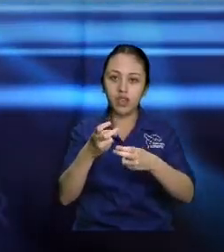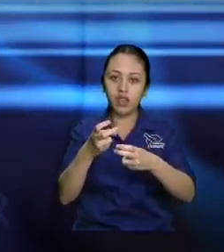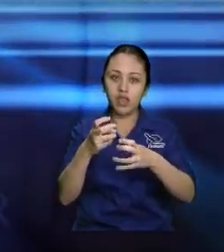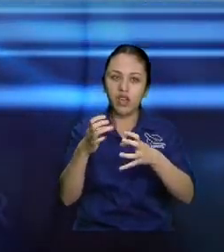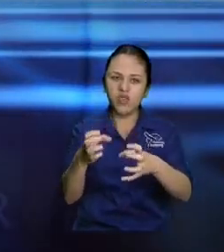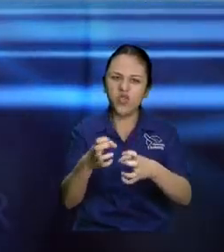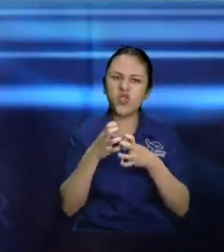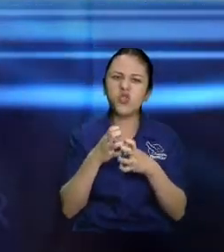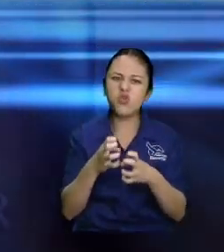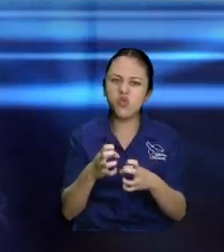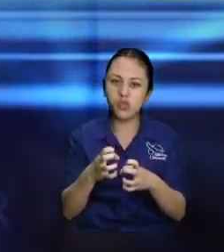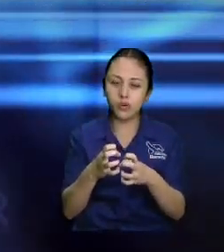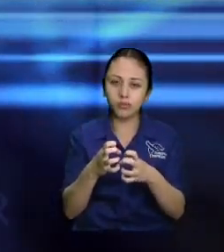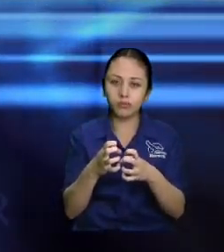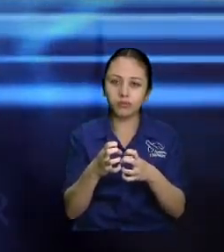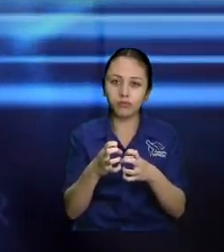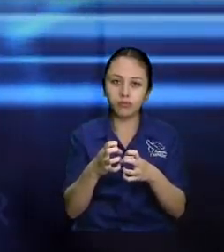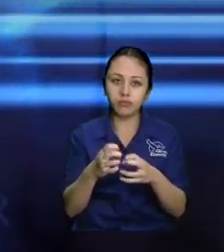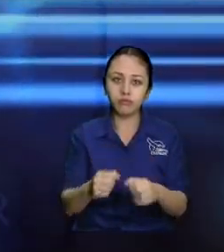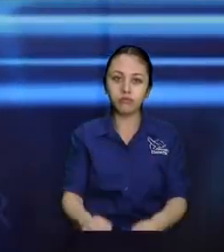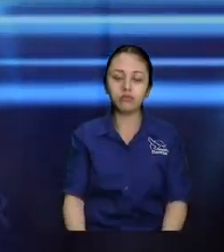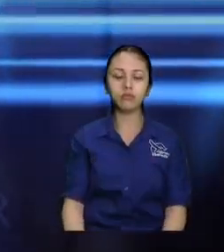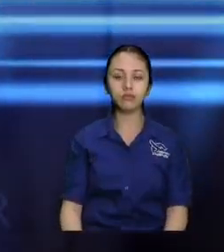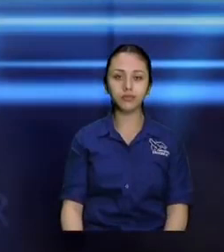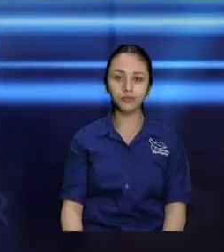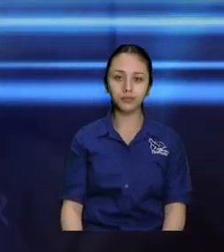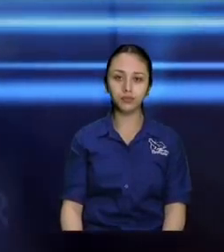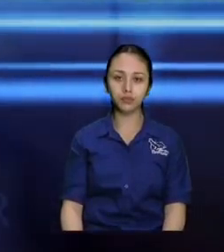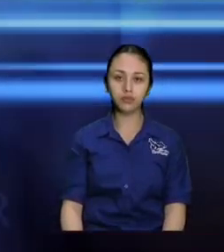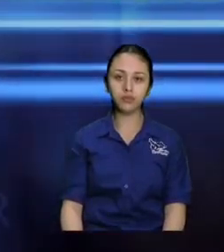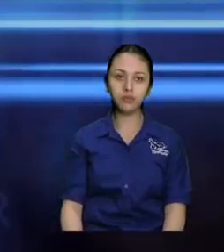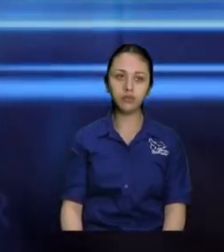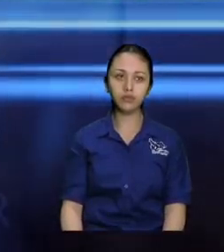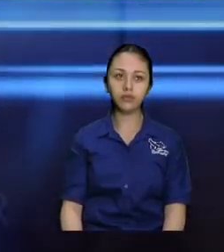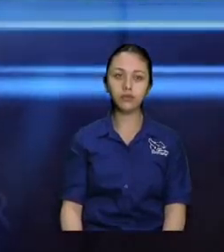Es más, su nombre es Don Severino.